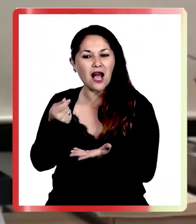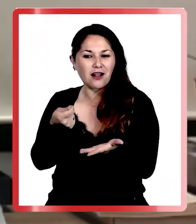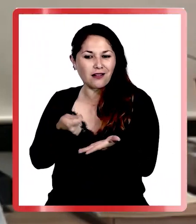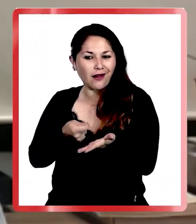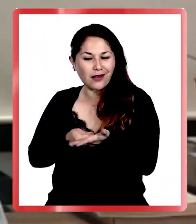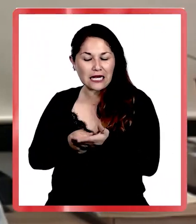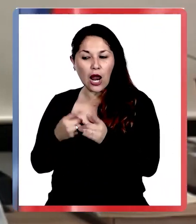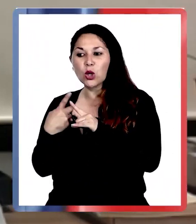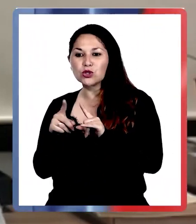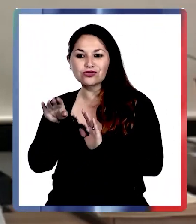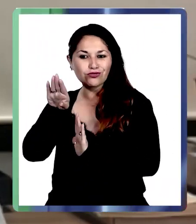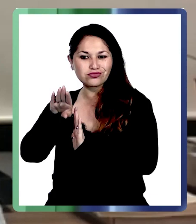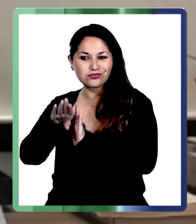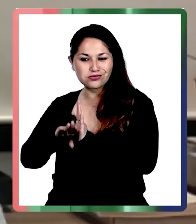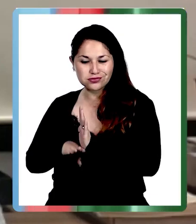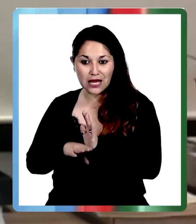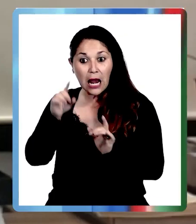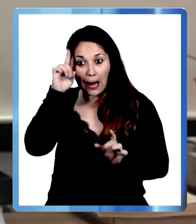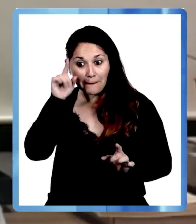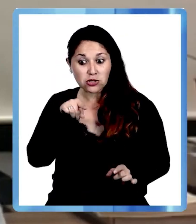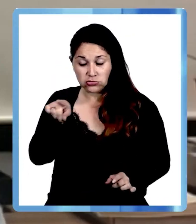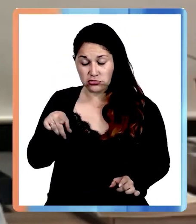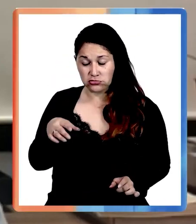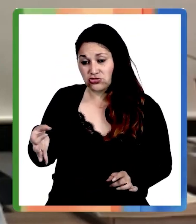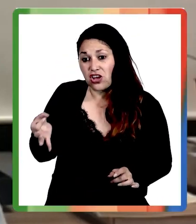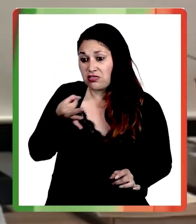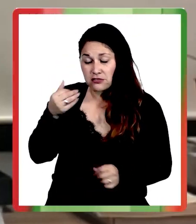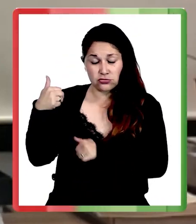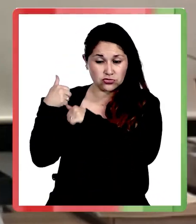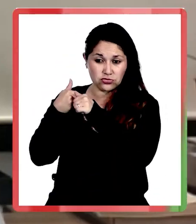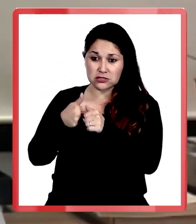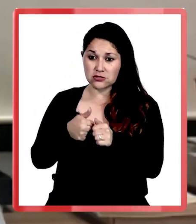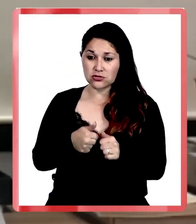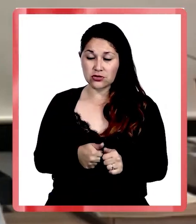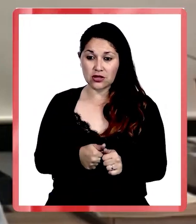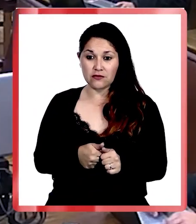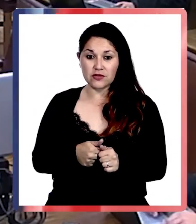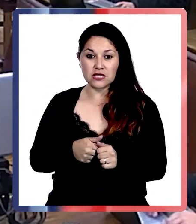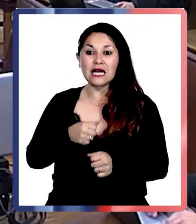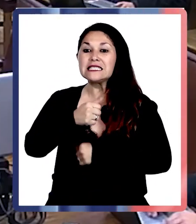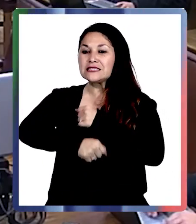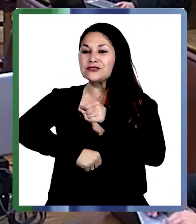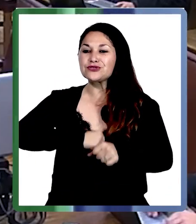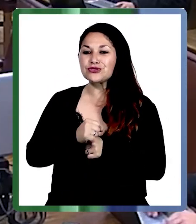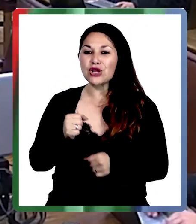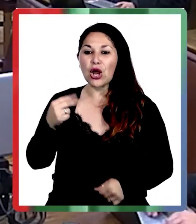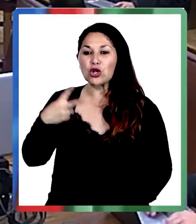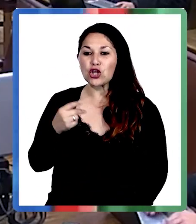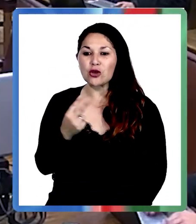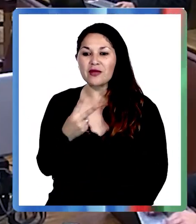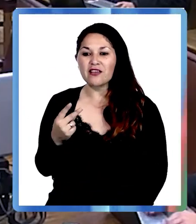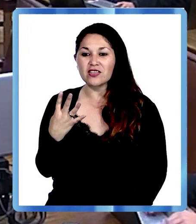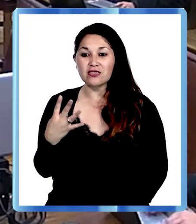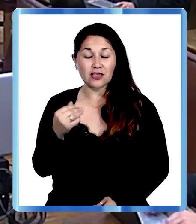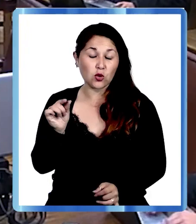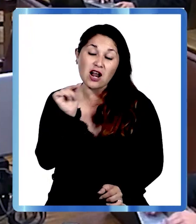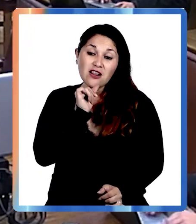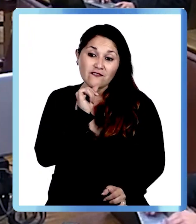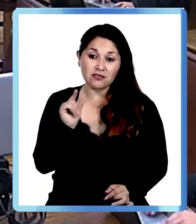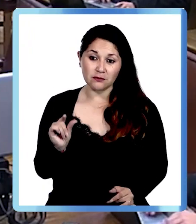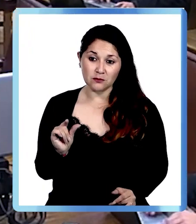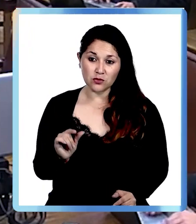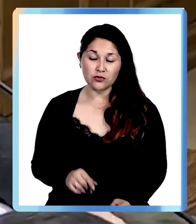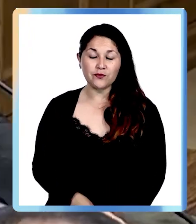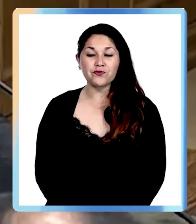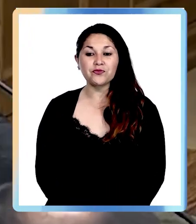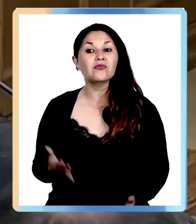pero lo que han dicho ellas es que si esto se mantiene en el tiempo, en el curso del año 2024, en el próximo año que ya queda muy